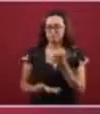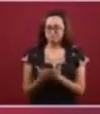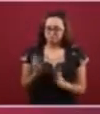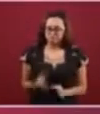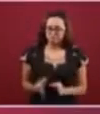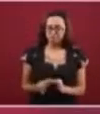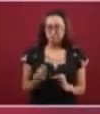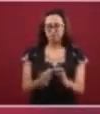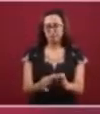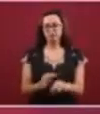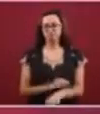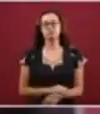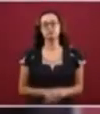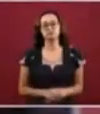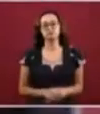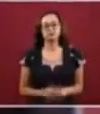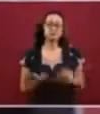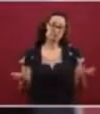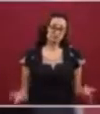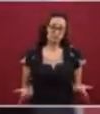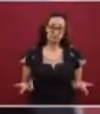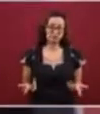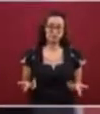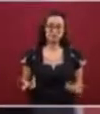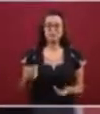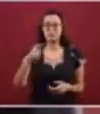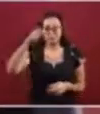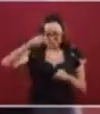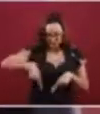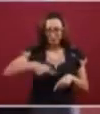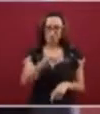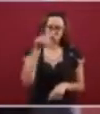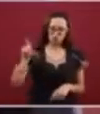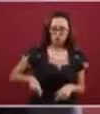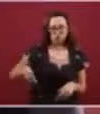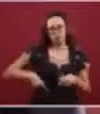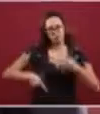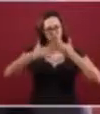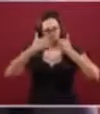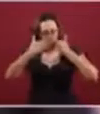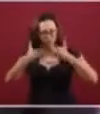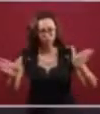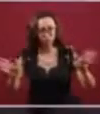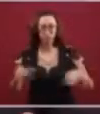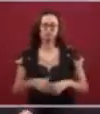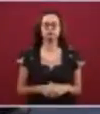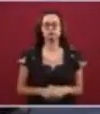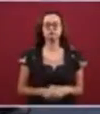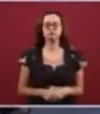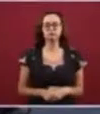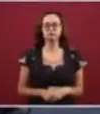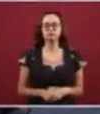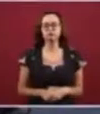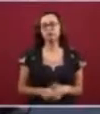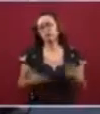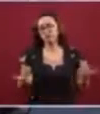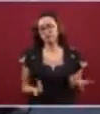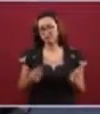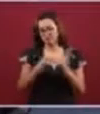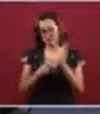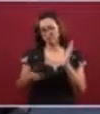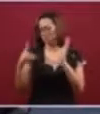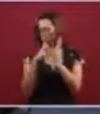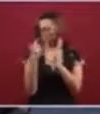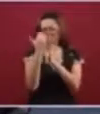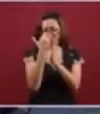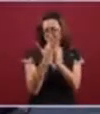ciudadanos. ¿Y qué mejor? Que sea desde la agencia del Estado, es un servicio público. Estamos, hay un diseño de